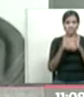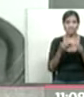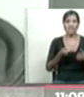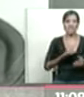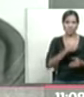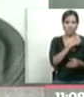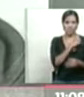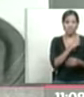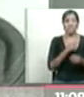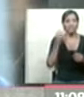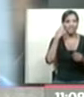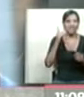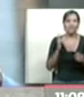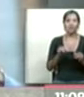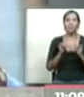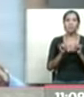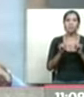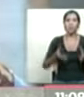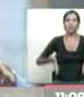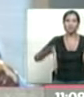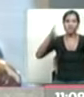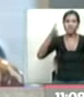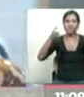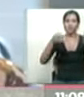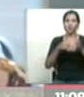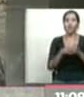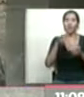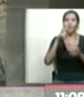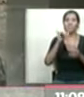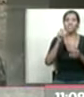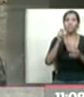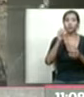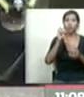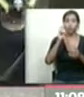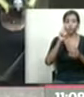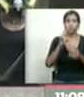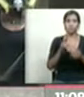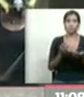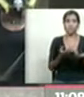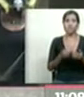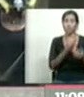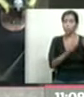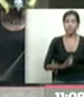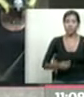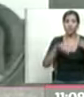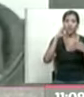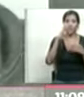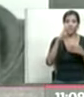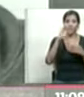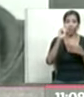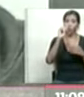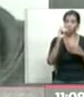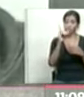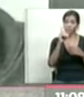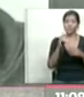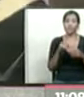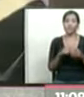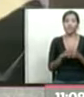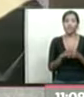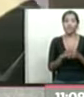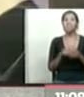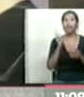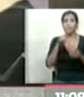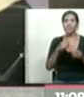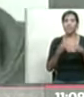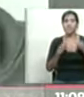que inclusive del mismo edificio, del señor Víctor Vargas Irauzquín, dueño del BOD. Por allí viven también personajes como